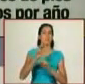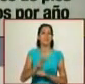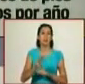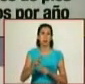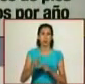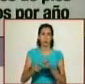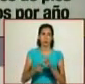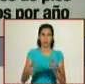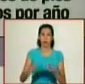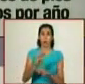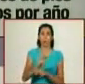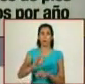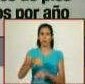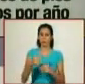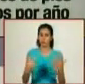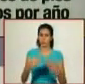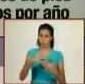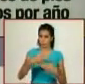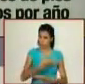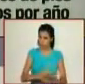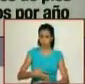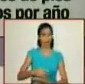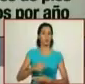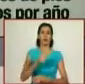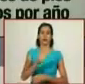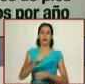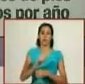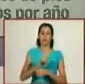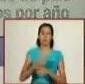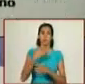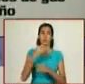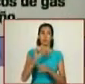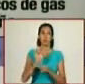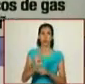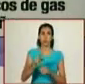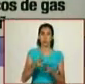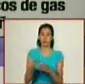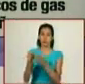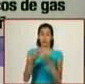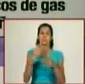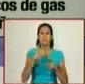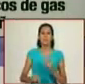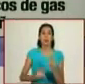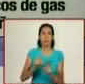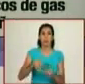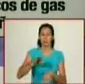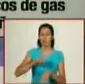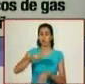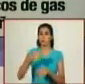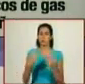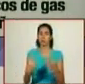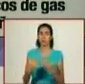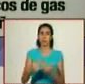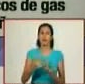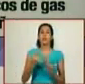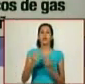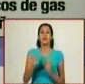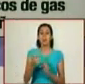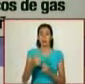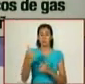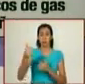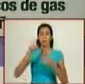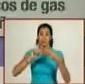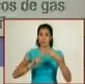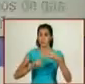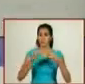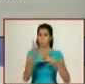el primero se producirán 4.7 millones de pies cúbicos por año. En el tren 2 se producirán 14.7 millones de pies cúbicos de gas al año. Y el